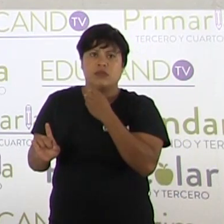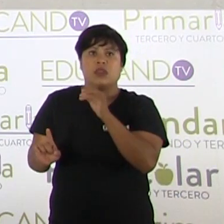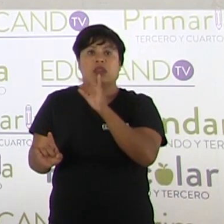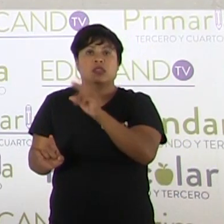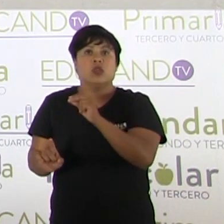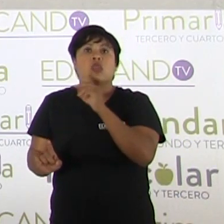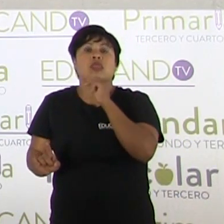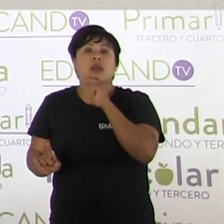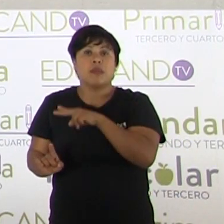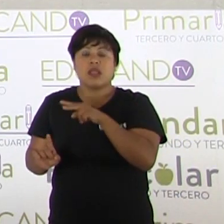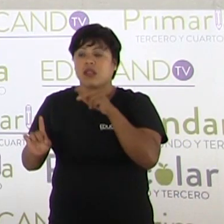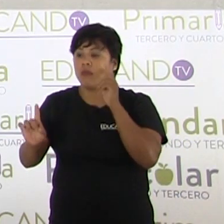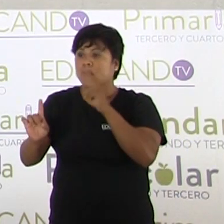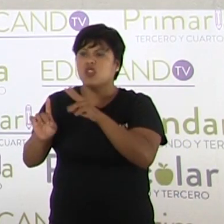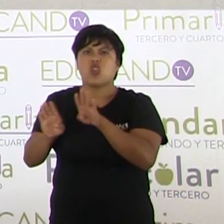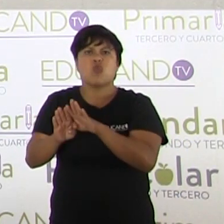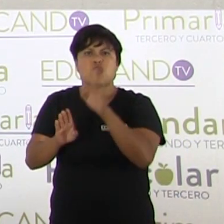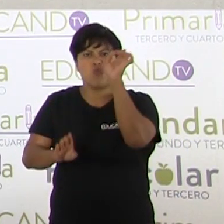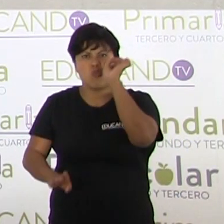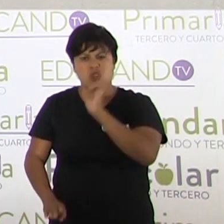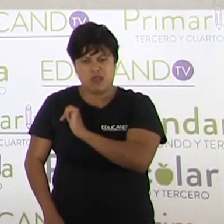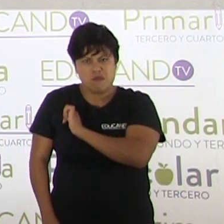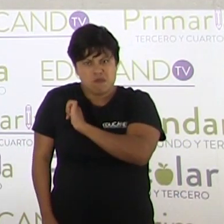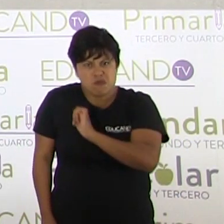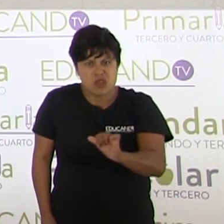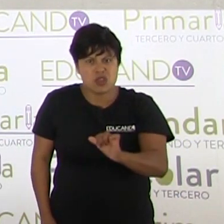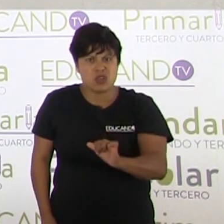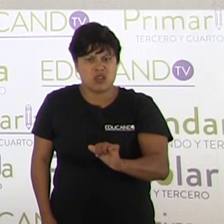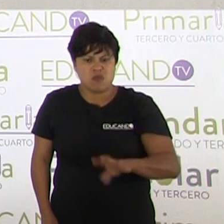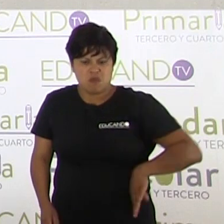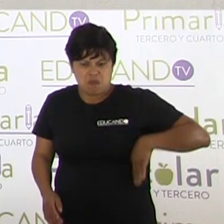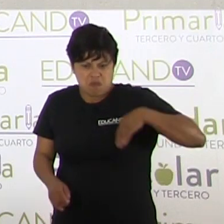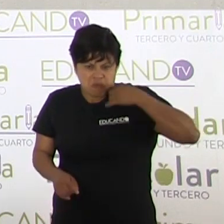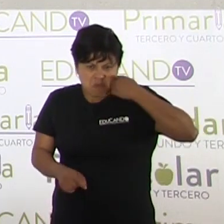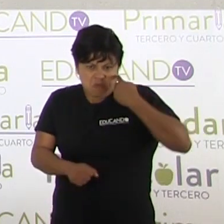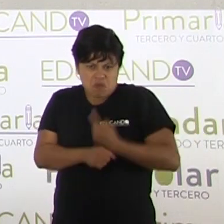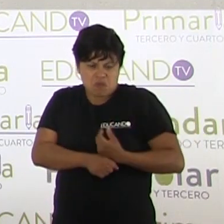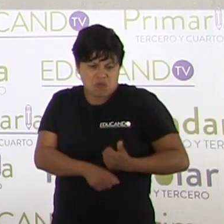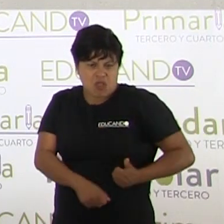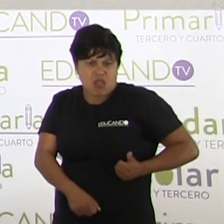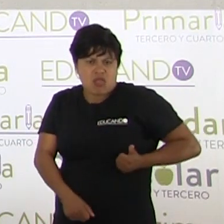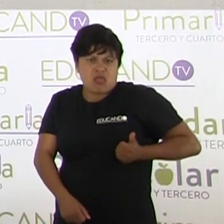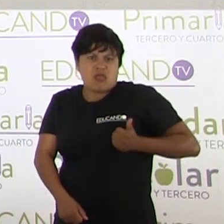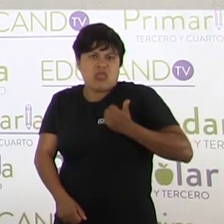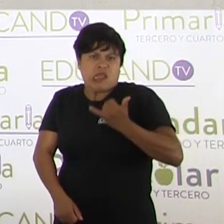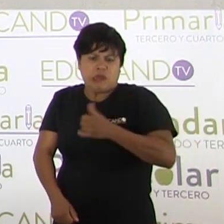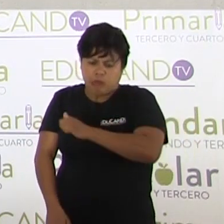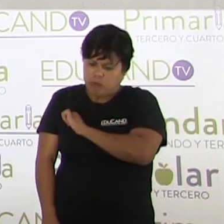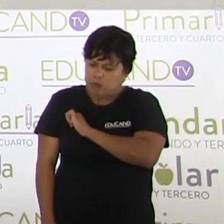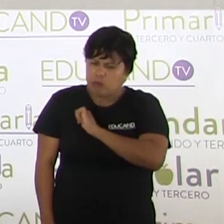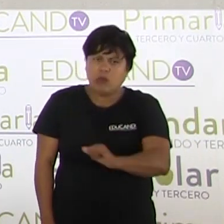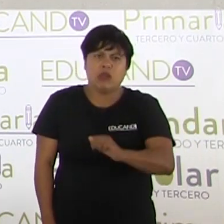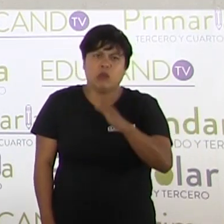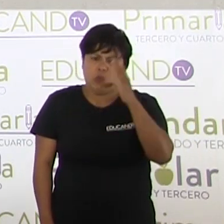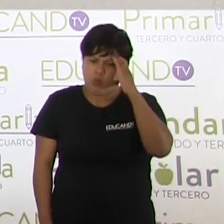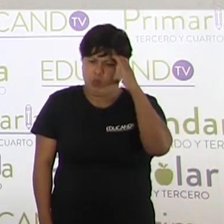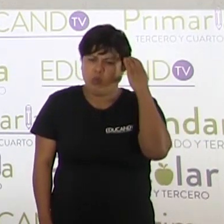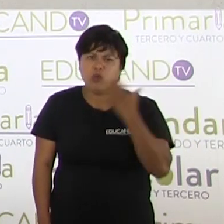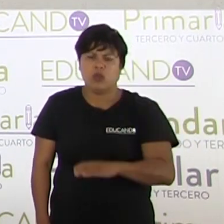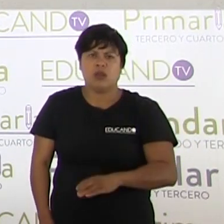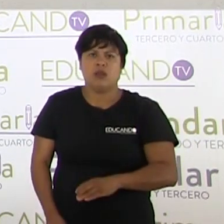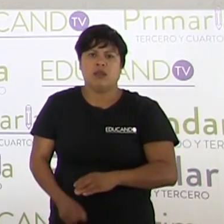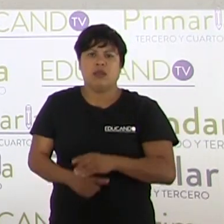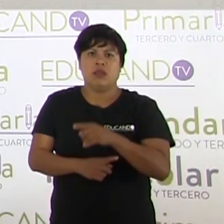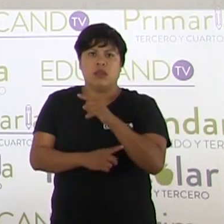una mujer perversa, voluptuosa y cruel. Nos ubica